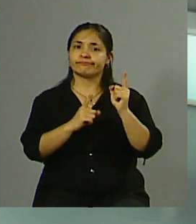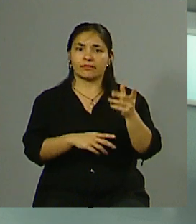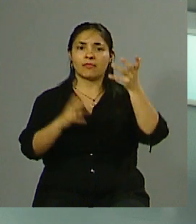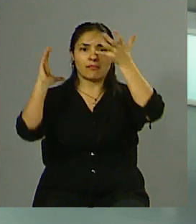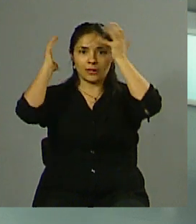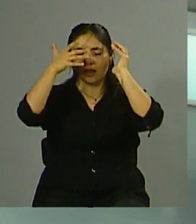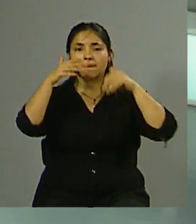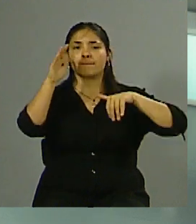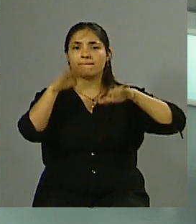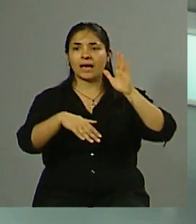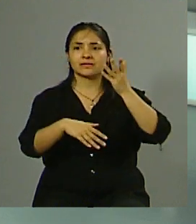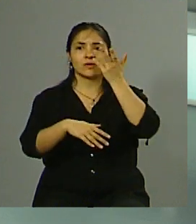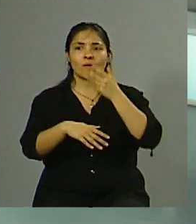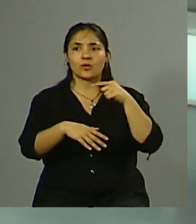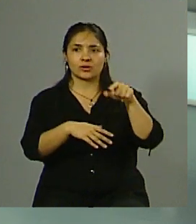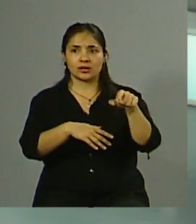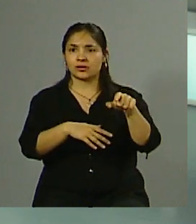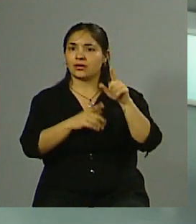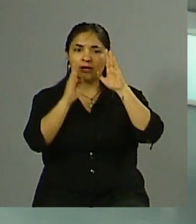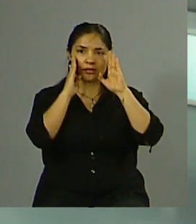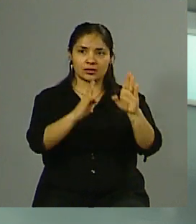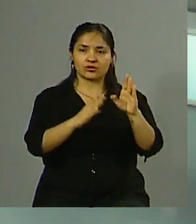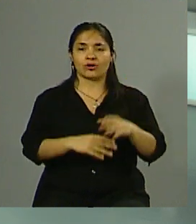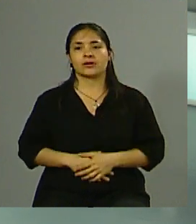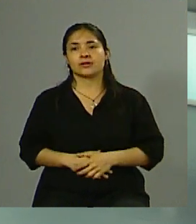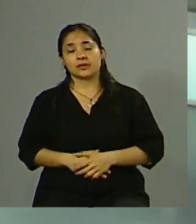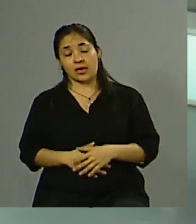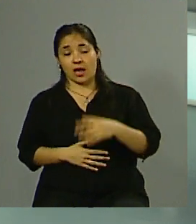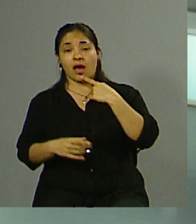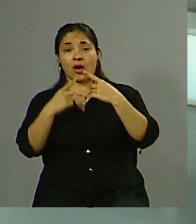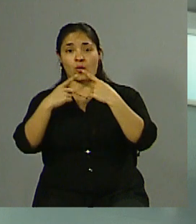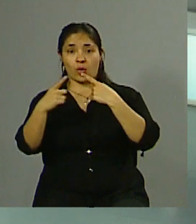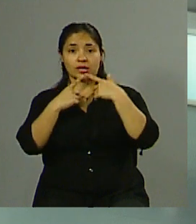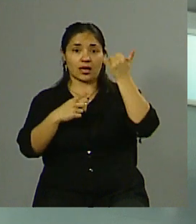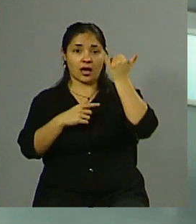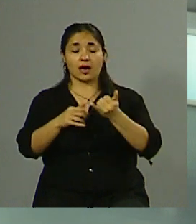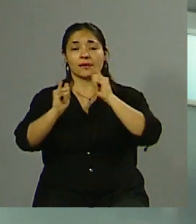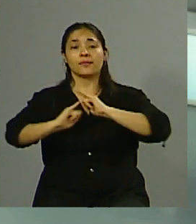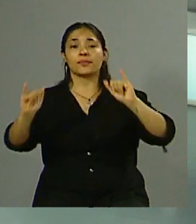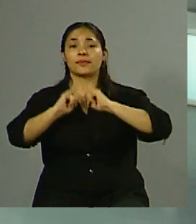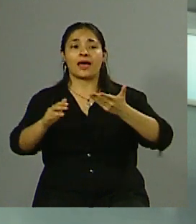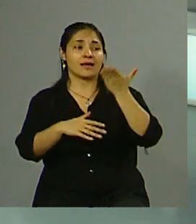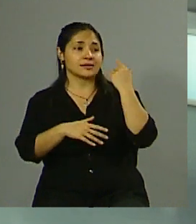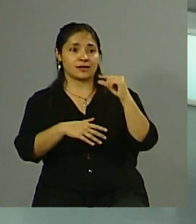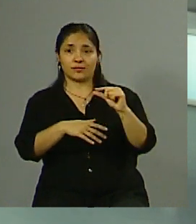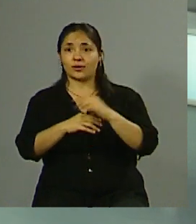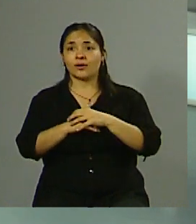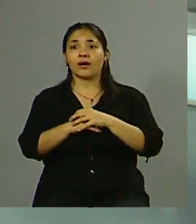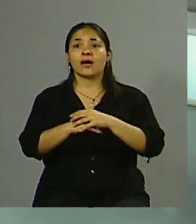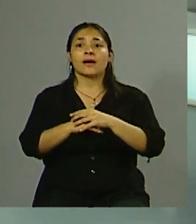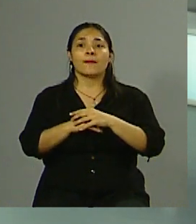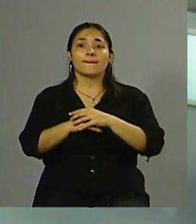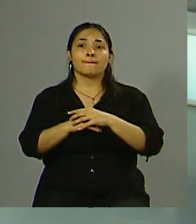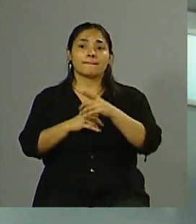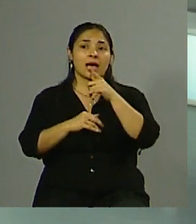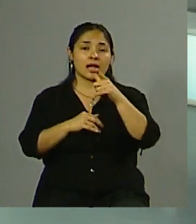Milei centrado y confirmado en ese sector. ¿Sí? Bueno, hay una encuesta que se difundió en las últimas horas que habla de que cada vez se achica más la